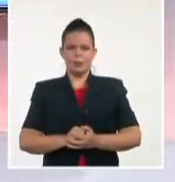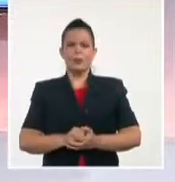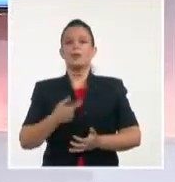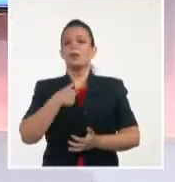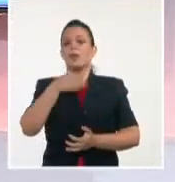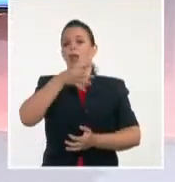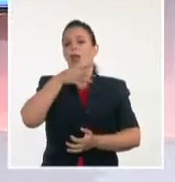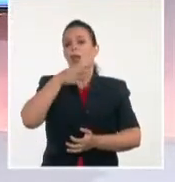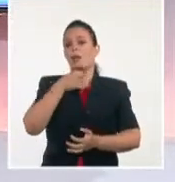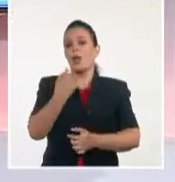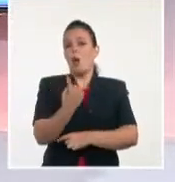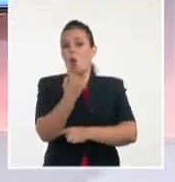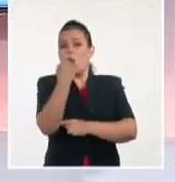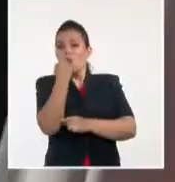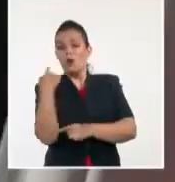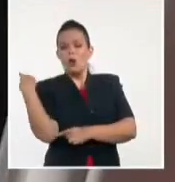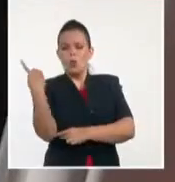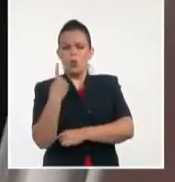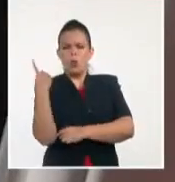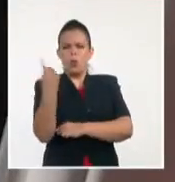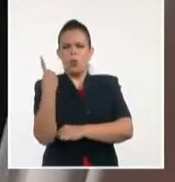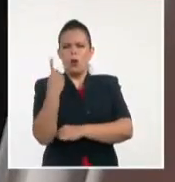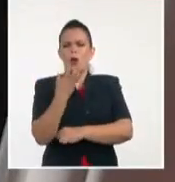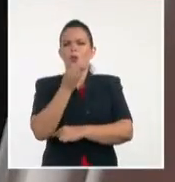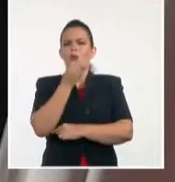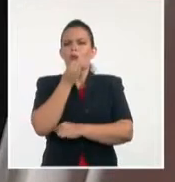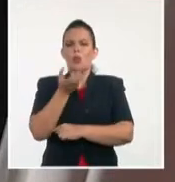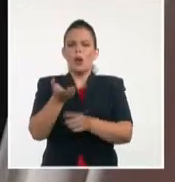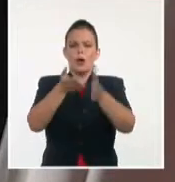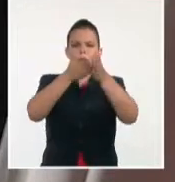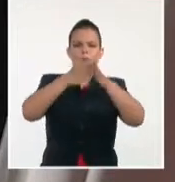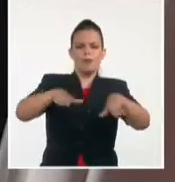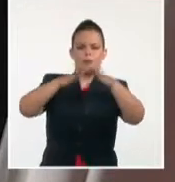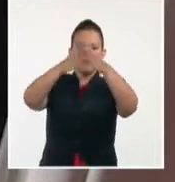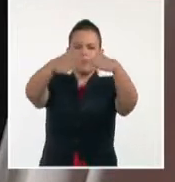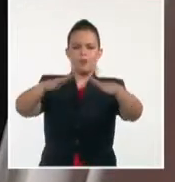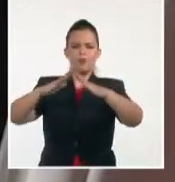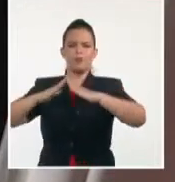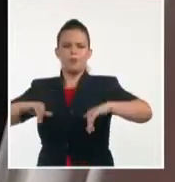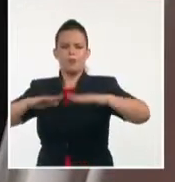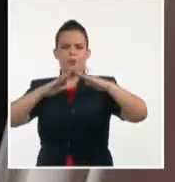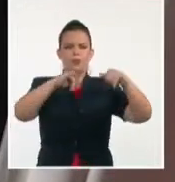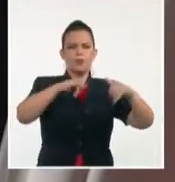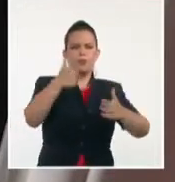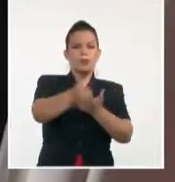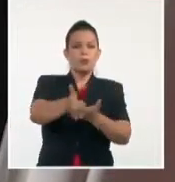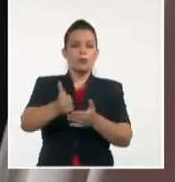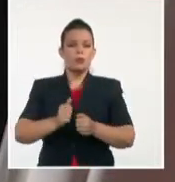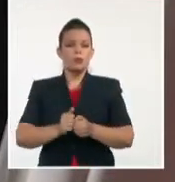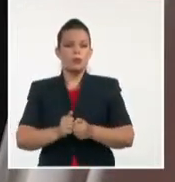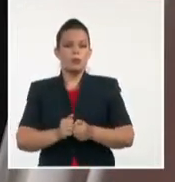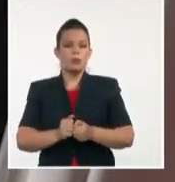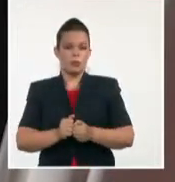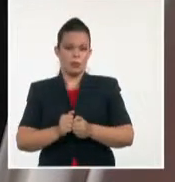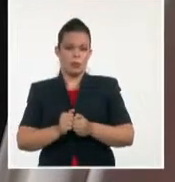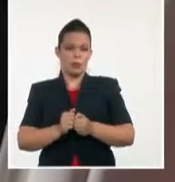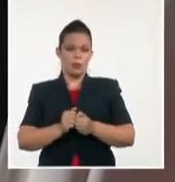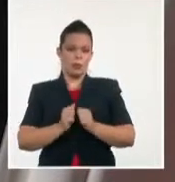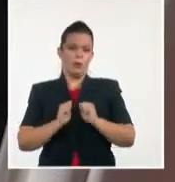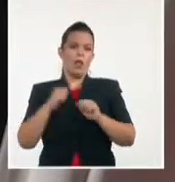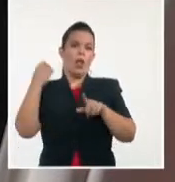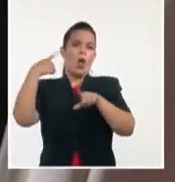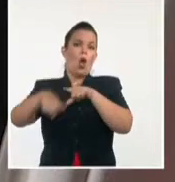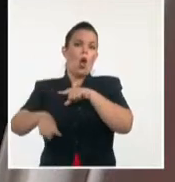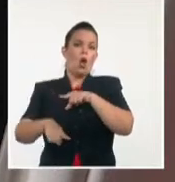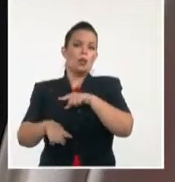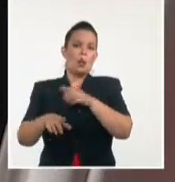destruirle usted una ciudad, no importa si son 20 o 30, pero siempre hay que estar preparado, siempre. Y mientras